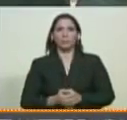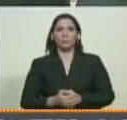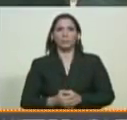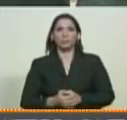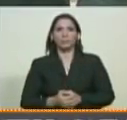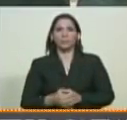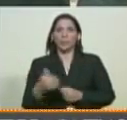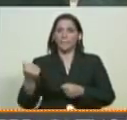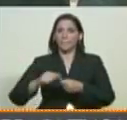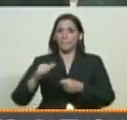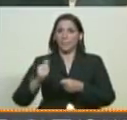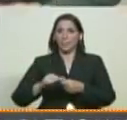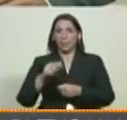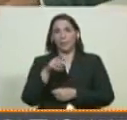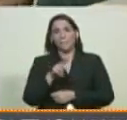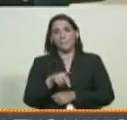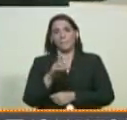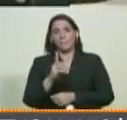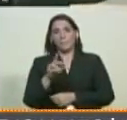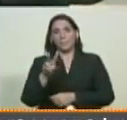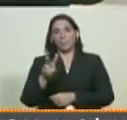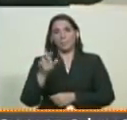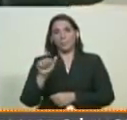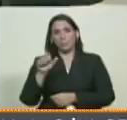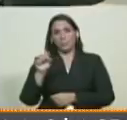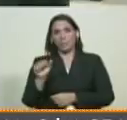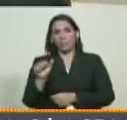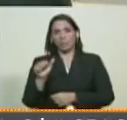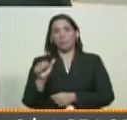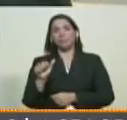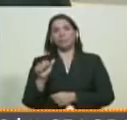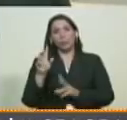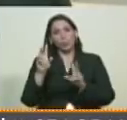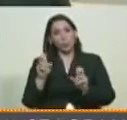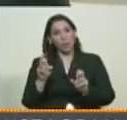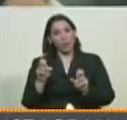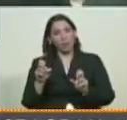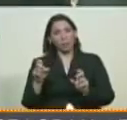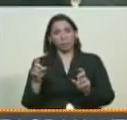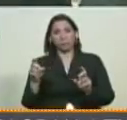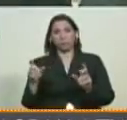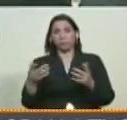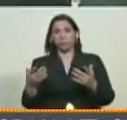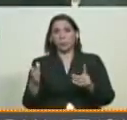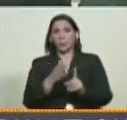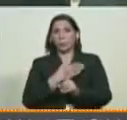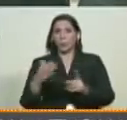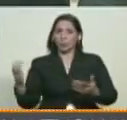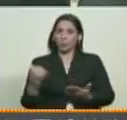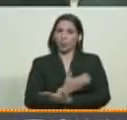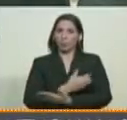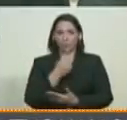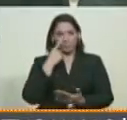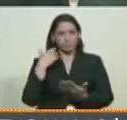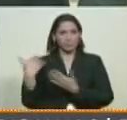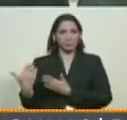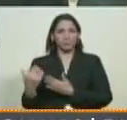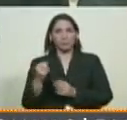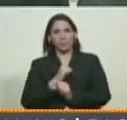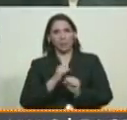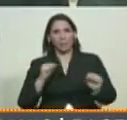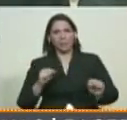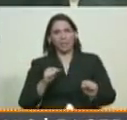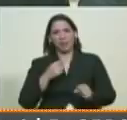de PDVSA, además de nuevos delitos económicos. Él ofreció una rueda de prensa más temprano. Vamos a llevársela de